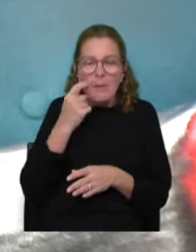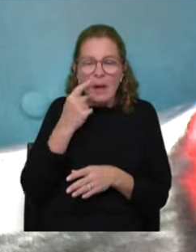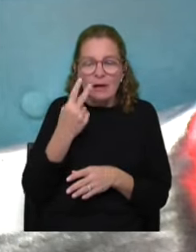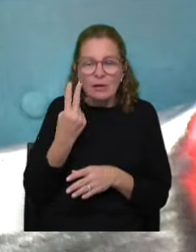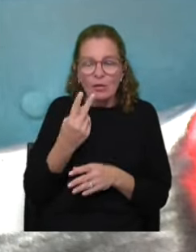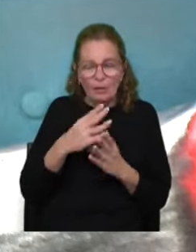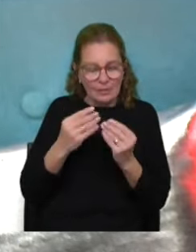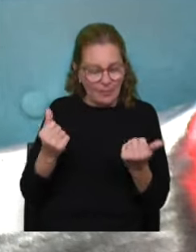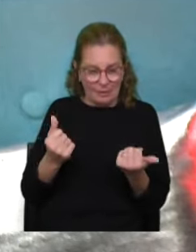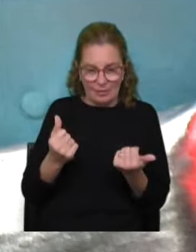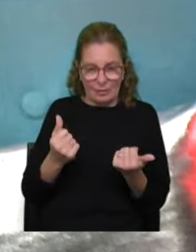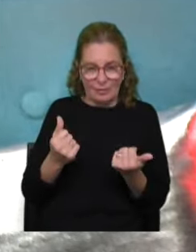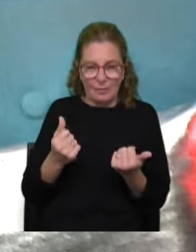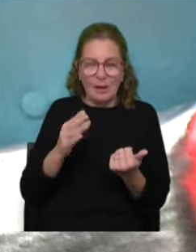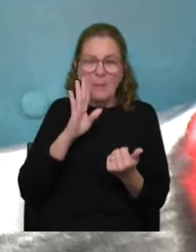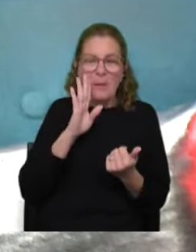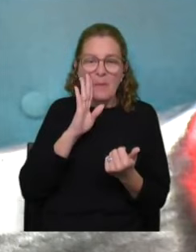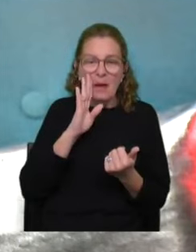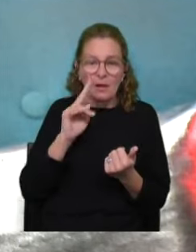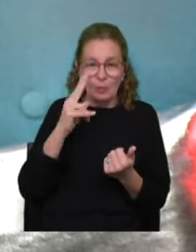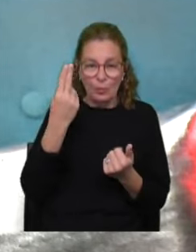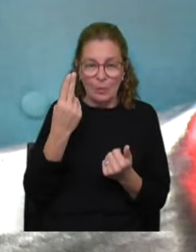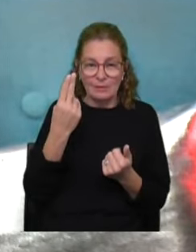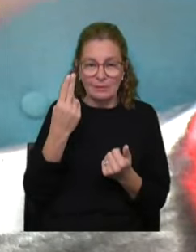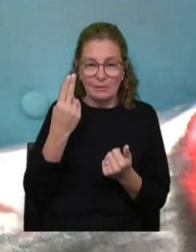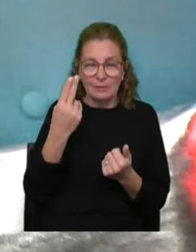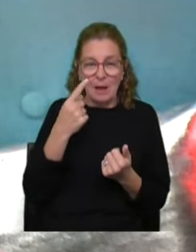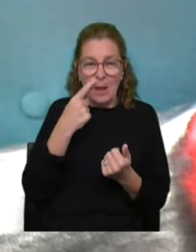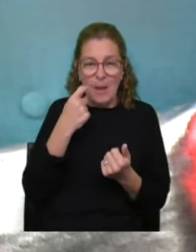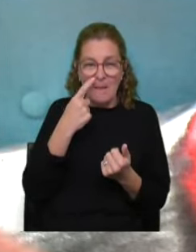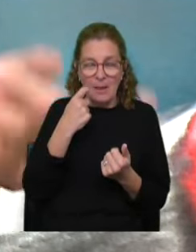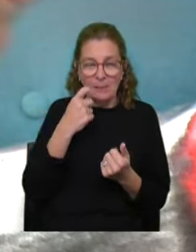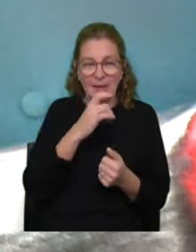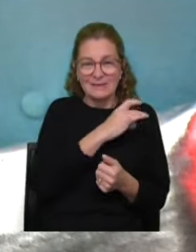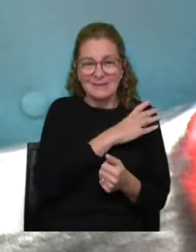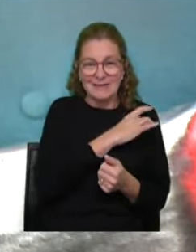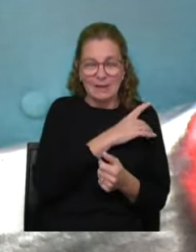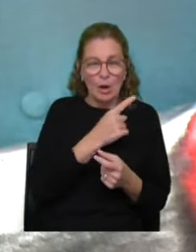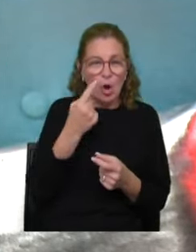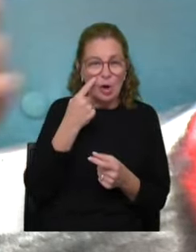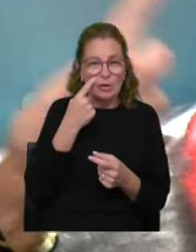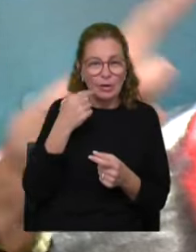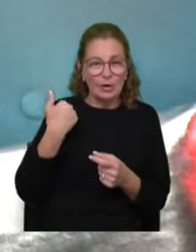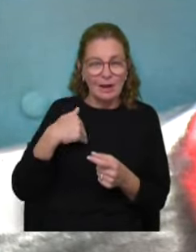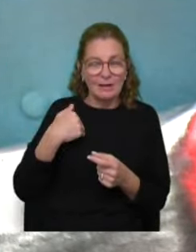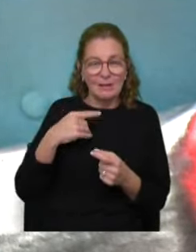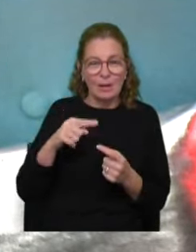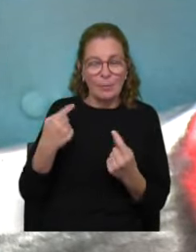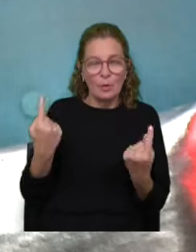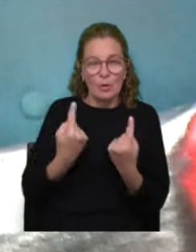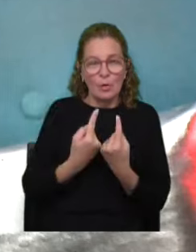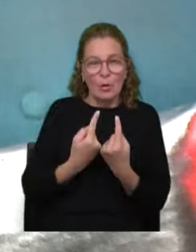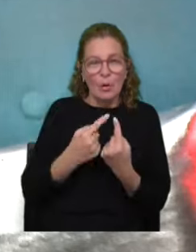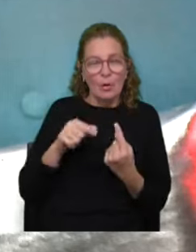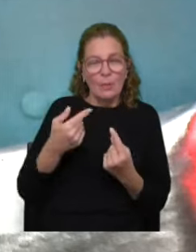dos desaparecidos. La mamá es uruguaya, el papá chileno, y se conocieron en Buenos Aires después de ambos golpes de